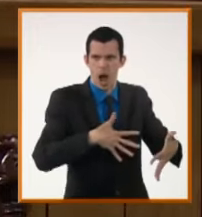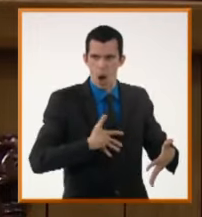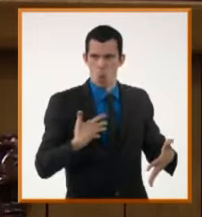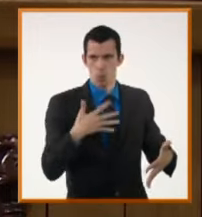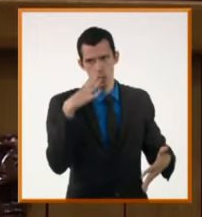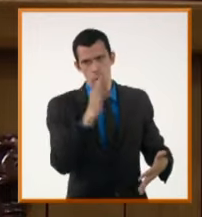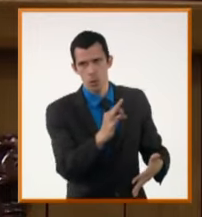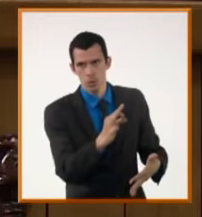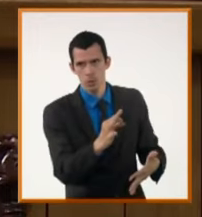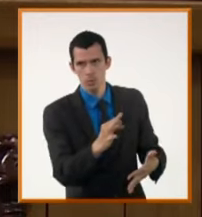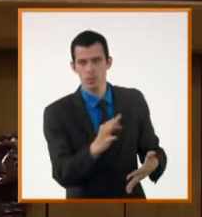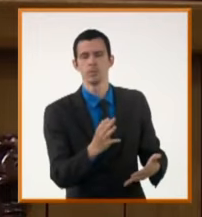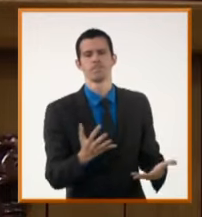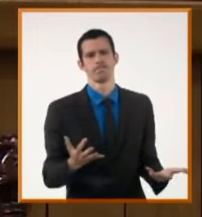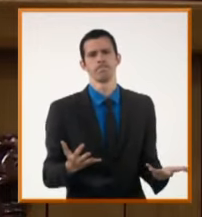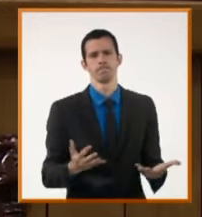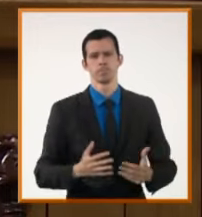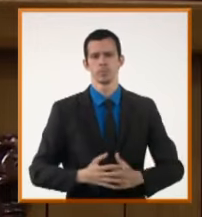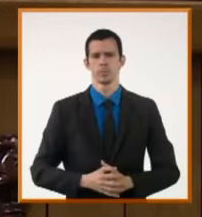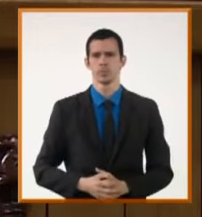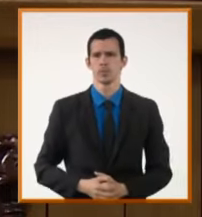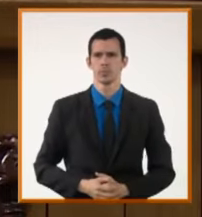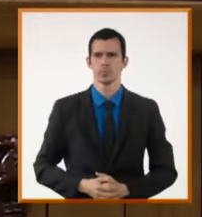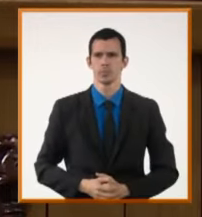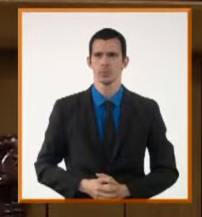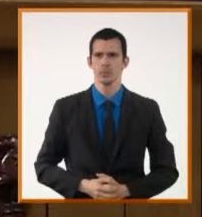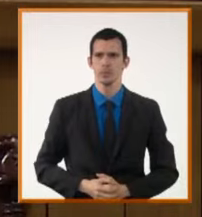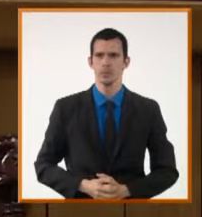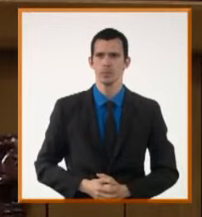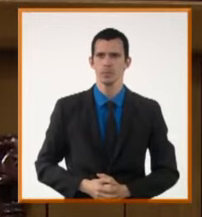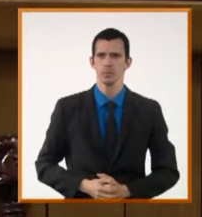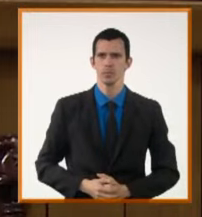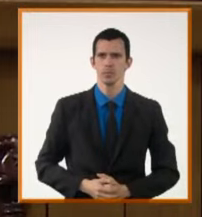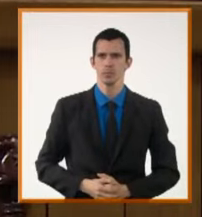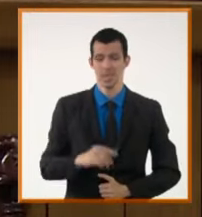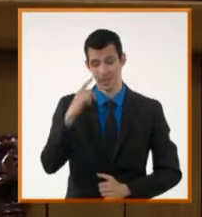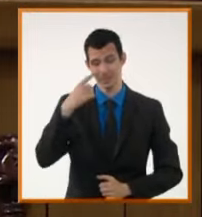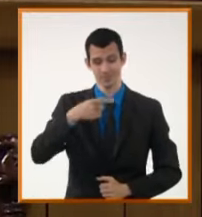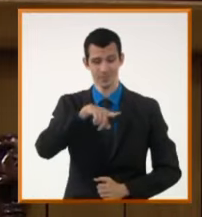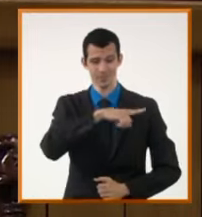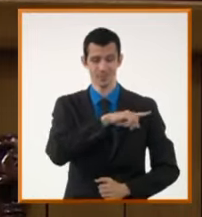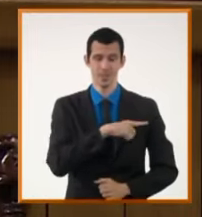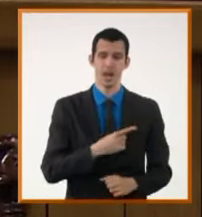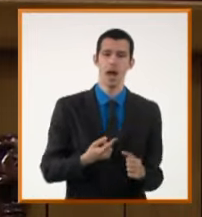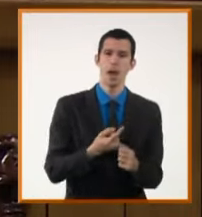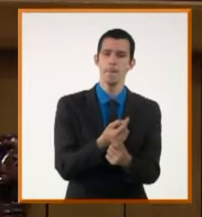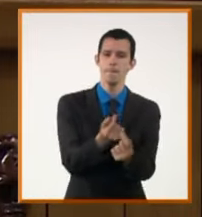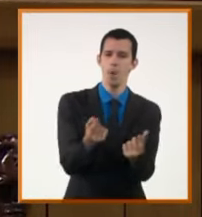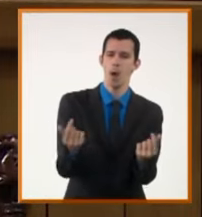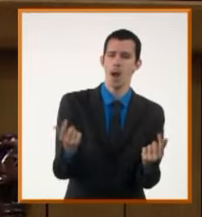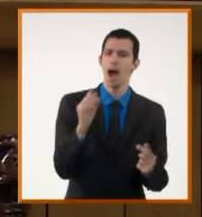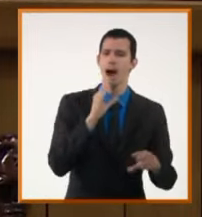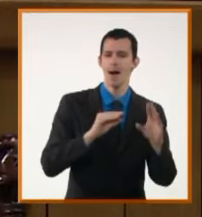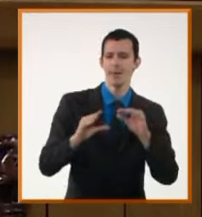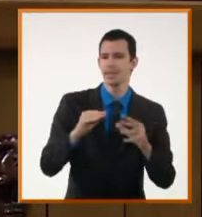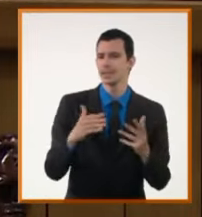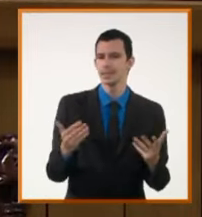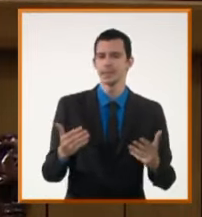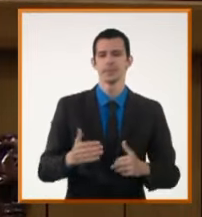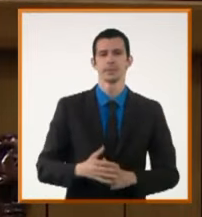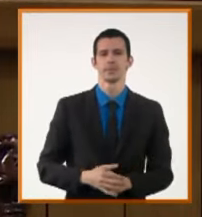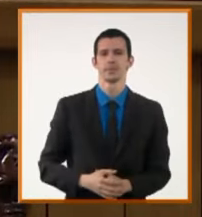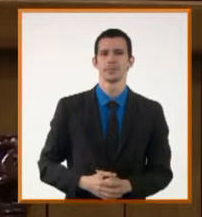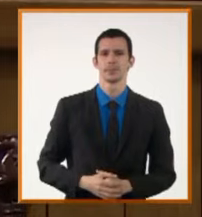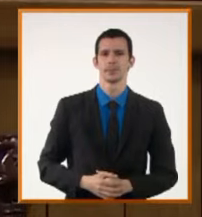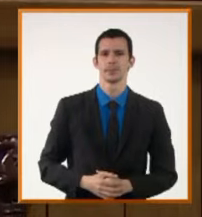cosa, ha hablado de que en ningún país del mundo alguien con un pequeño